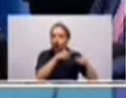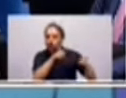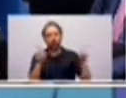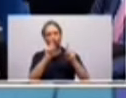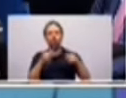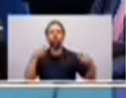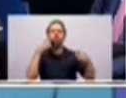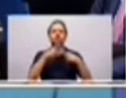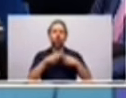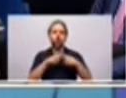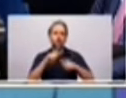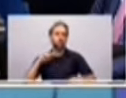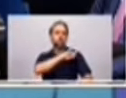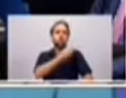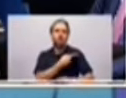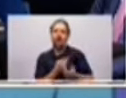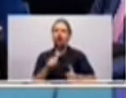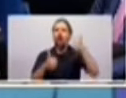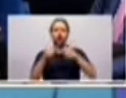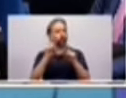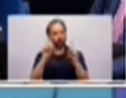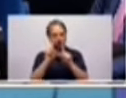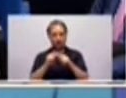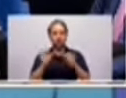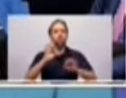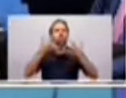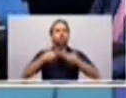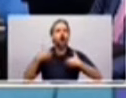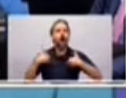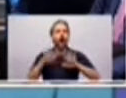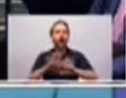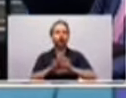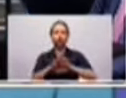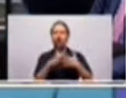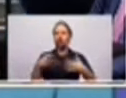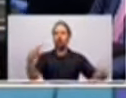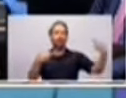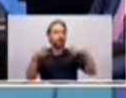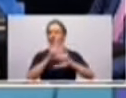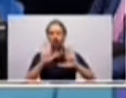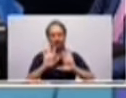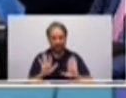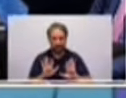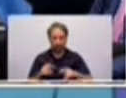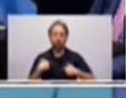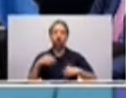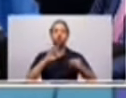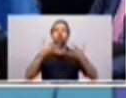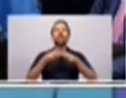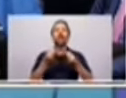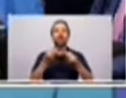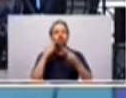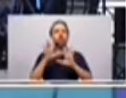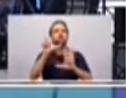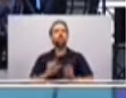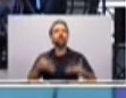discutiendo. Bien, la CGT tomó una medida, una marcha, un paro de 12 horas. Bien, fenómeno. Ahora, todo esto no